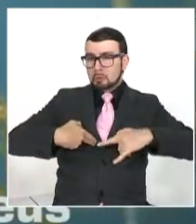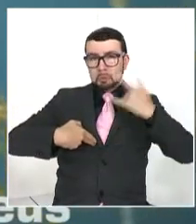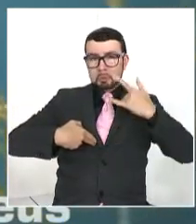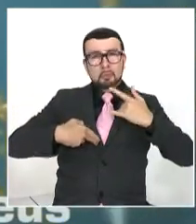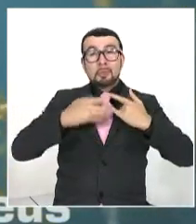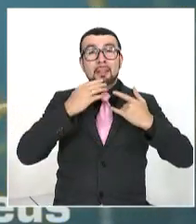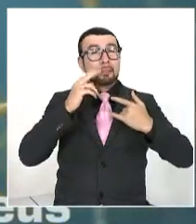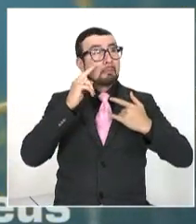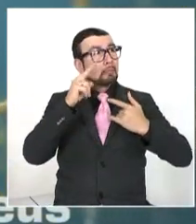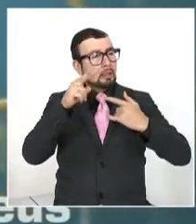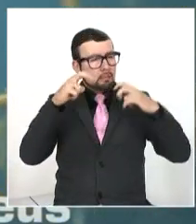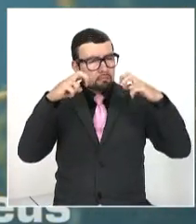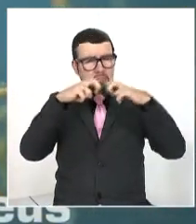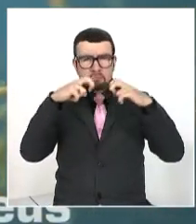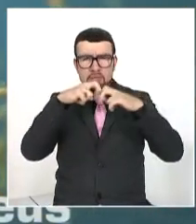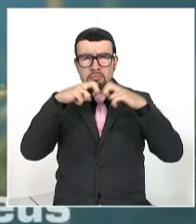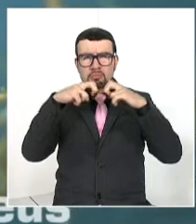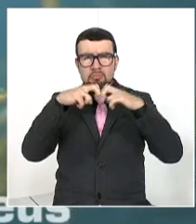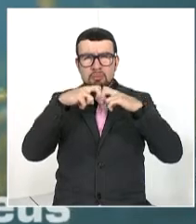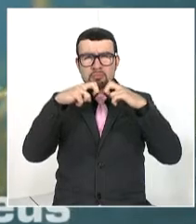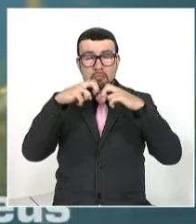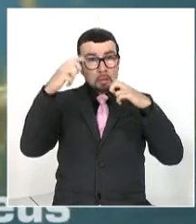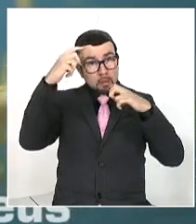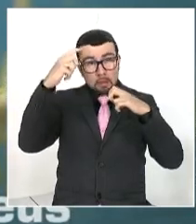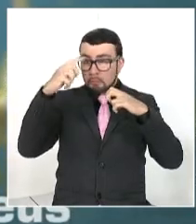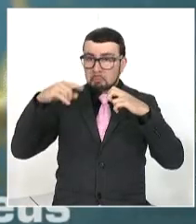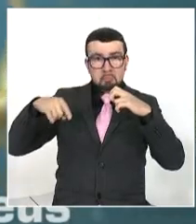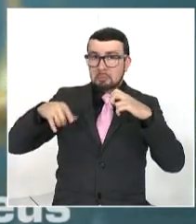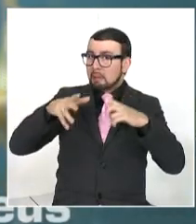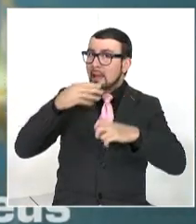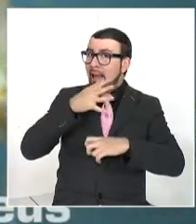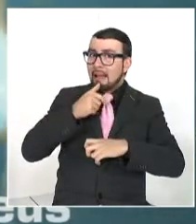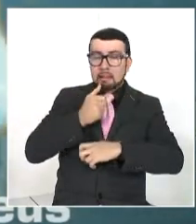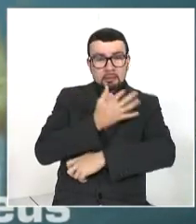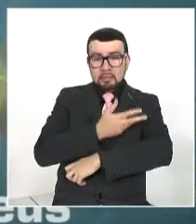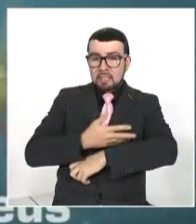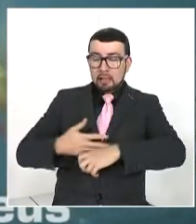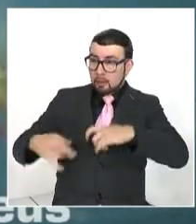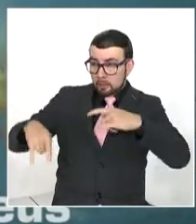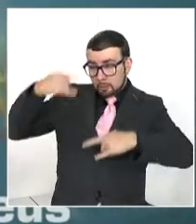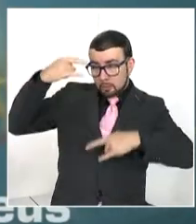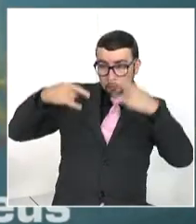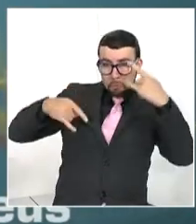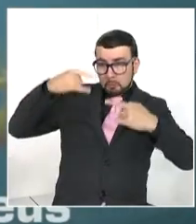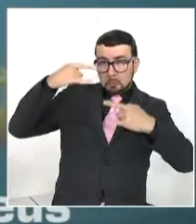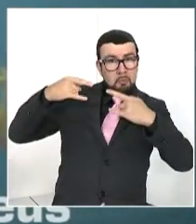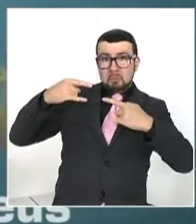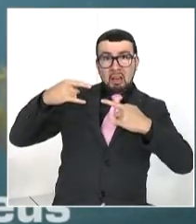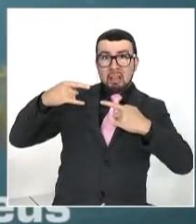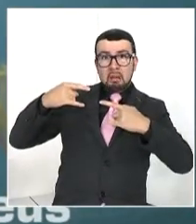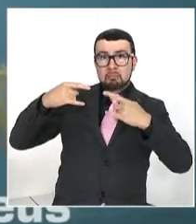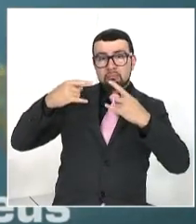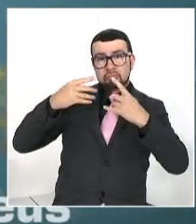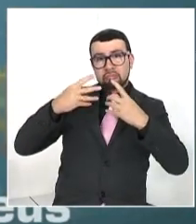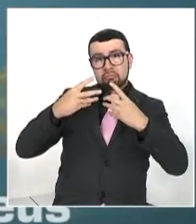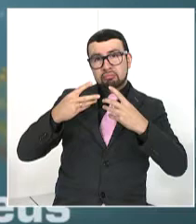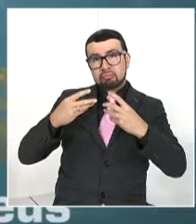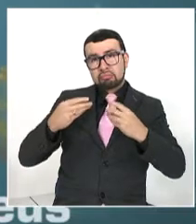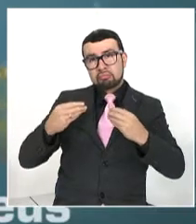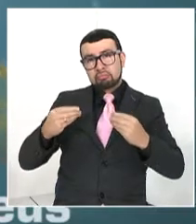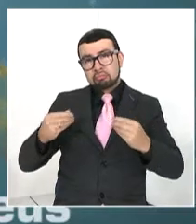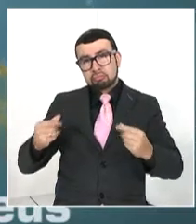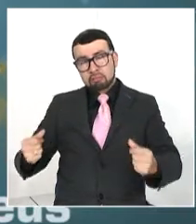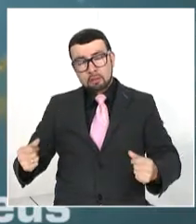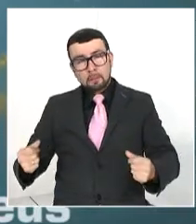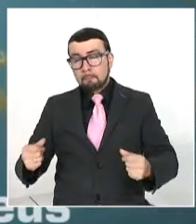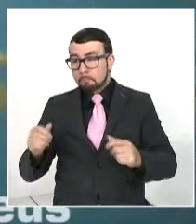neuronas, también como deja de llegar sangre, dejan de llegar todas esas señales. Entonces, por supuesto, así como